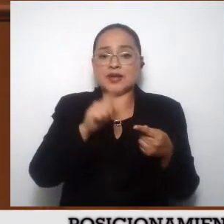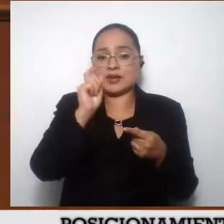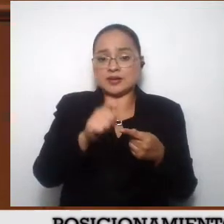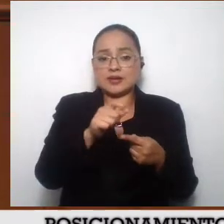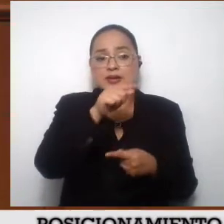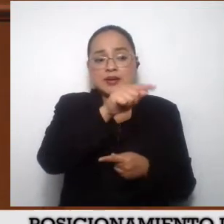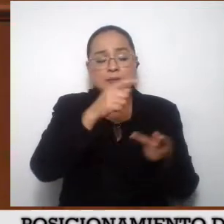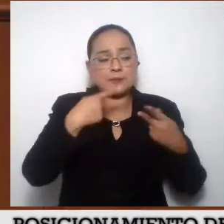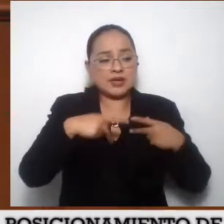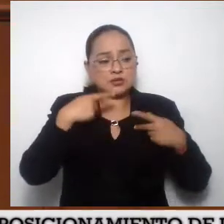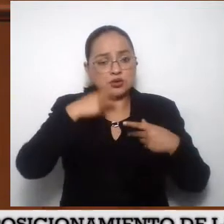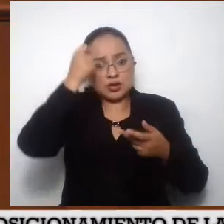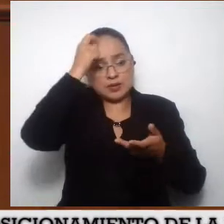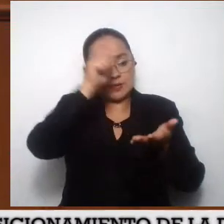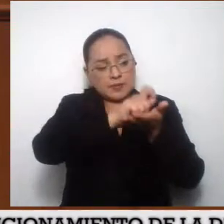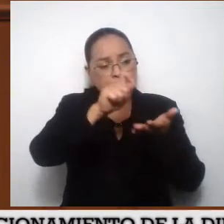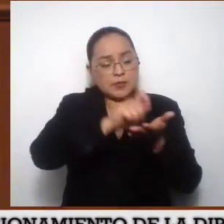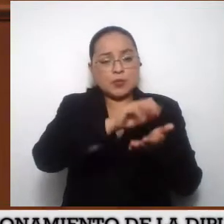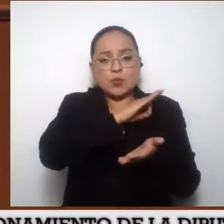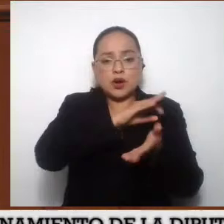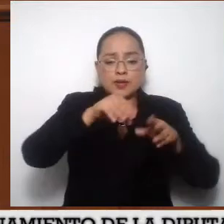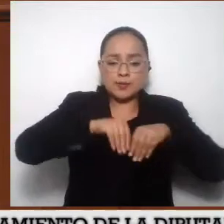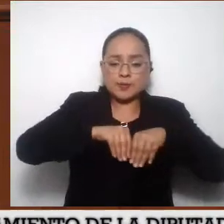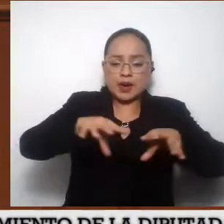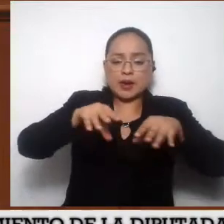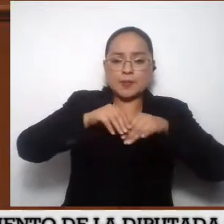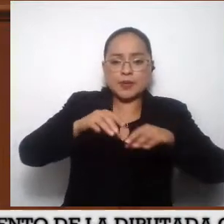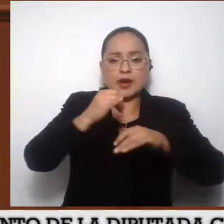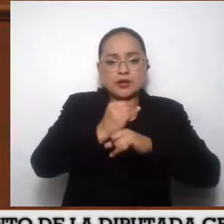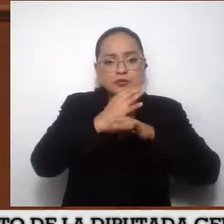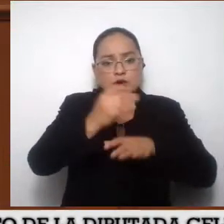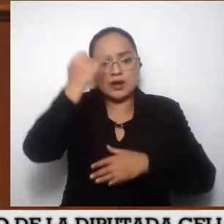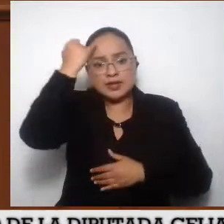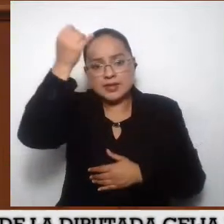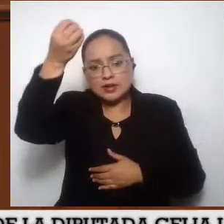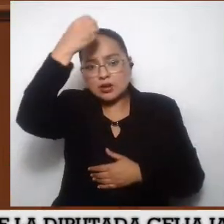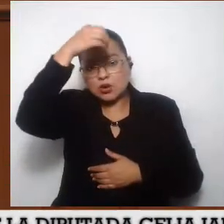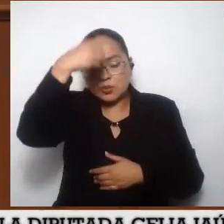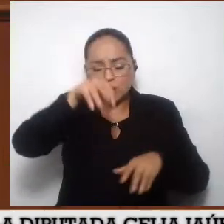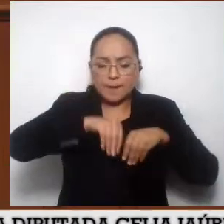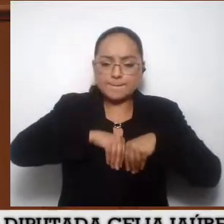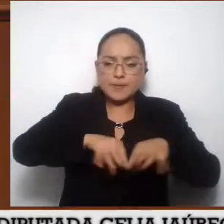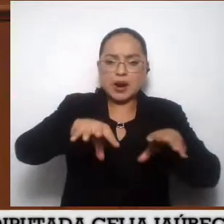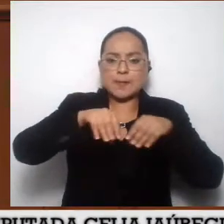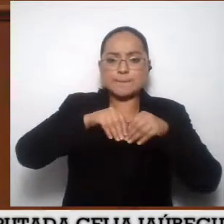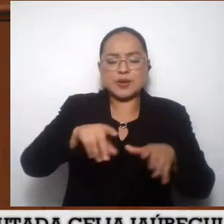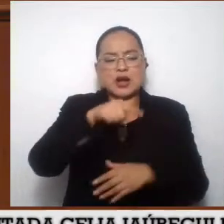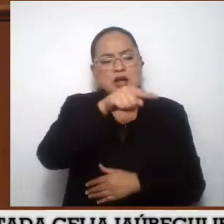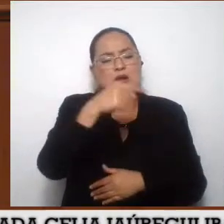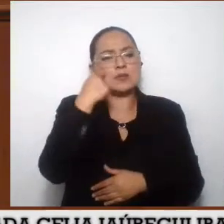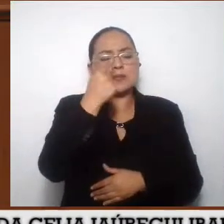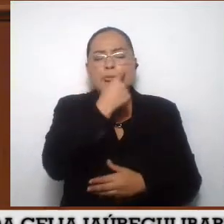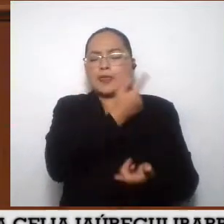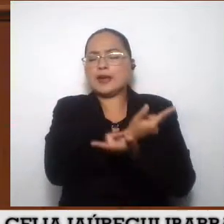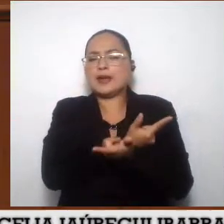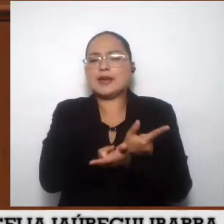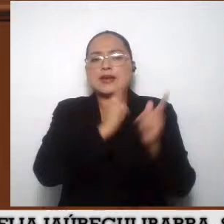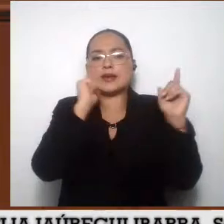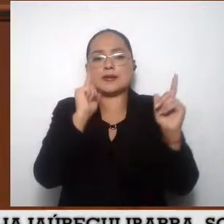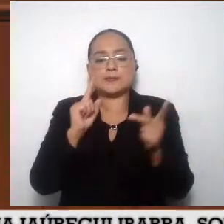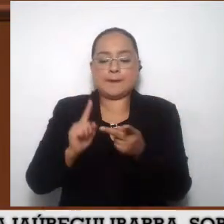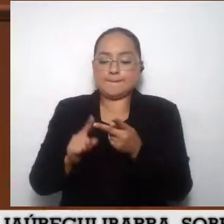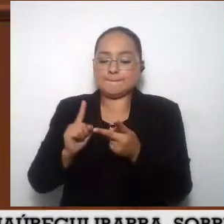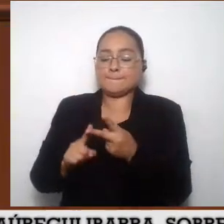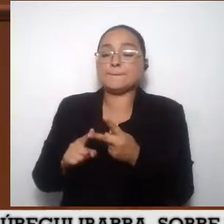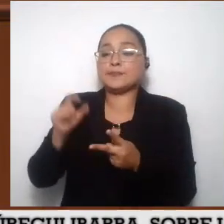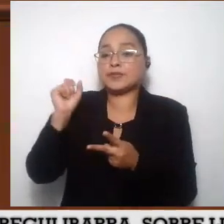periodista publicar y difundir informaciones, ideas y opiniones con entera libertad. Y por otro,